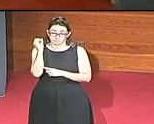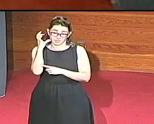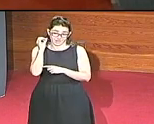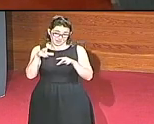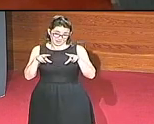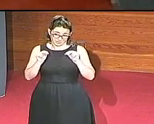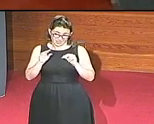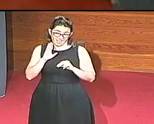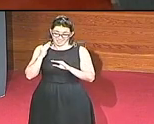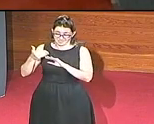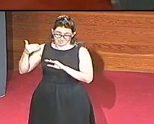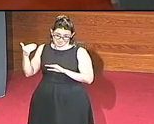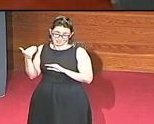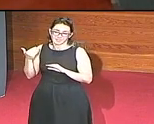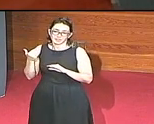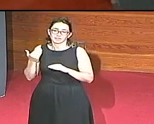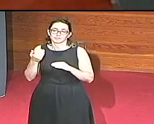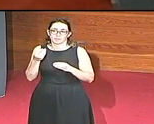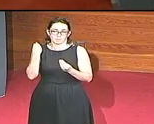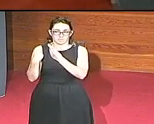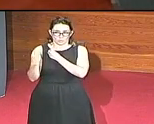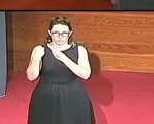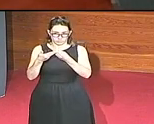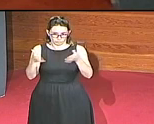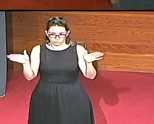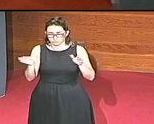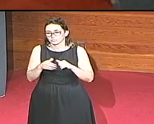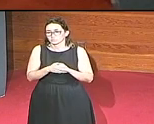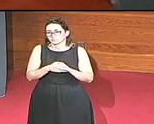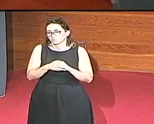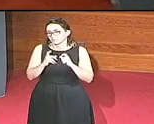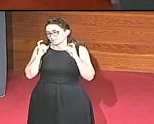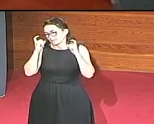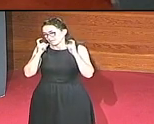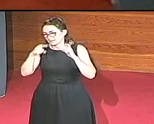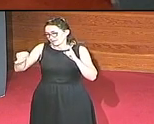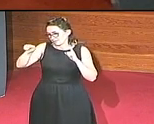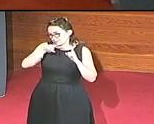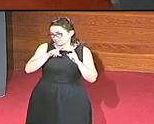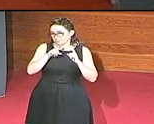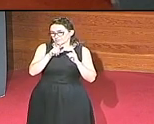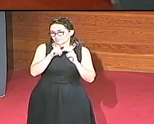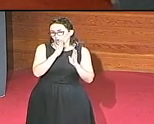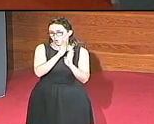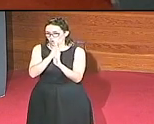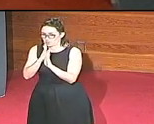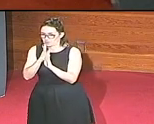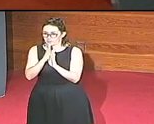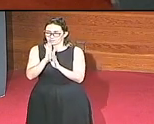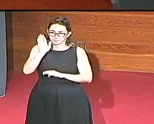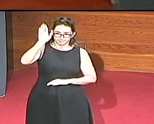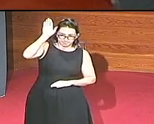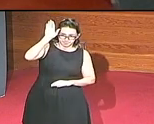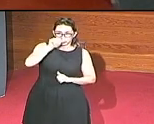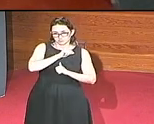ya viene siendo tradicional se abrirá un turno de preguntas que intentaremos hacer de la manera más ordenada pidiendo la vez